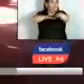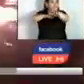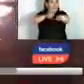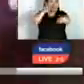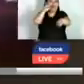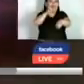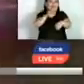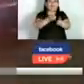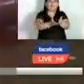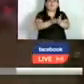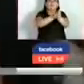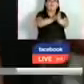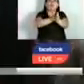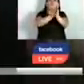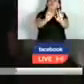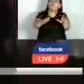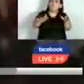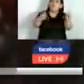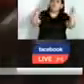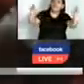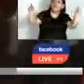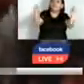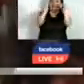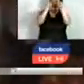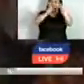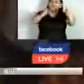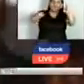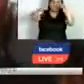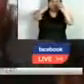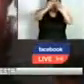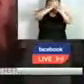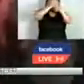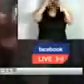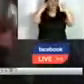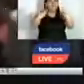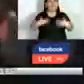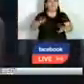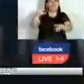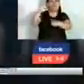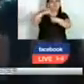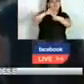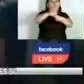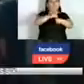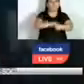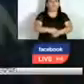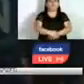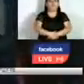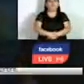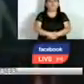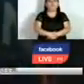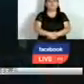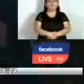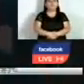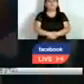de la ciudad de La Unión, festejando la victoria obtenida en las elecciones.